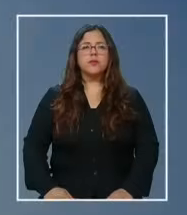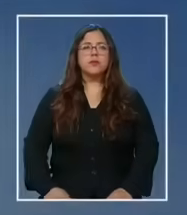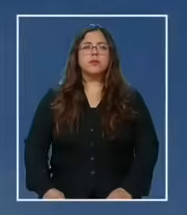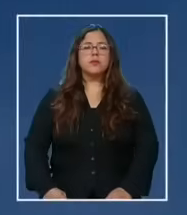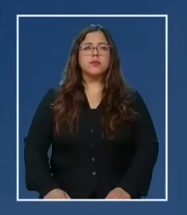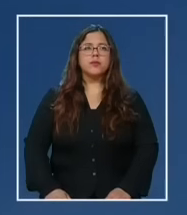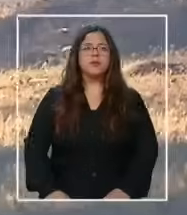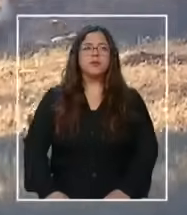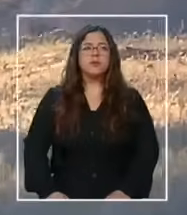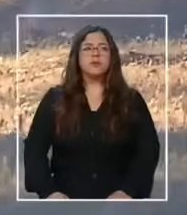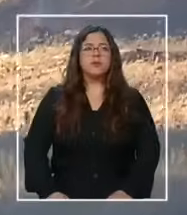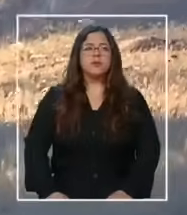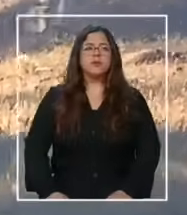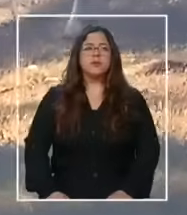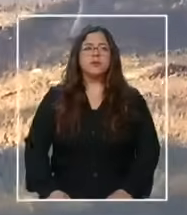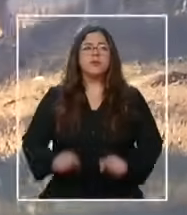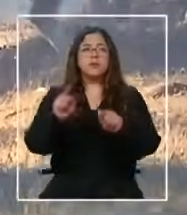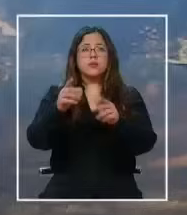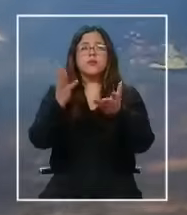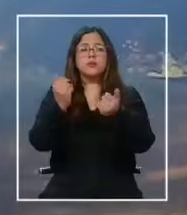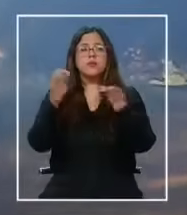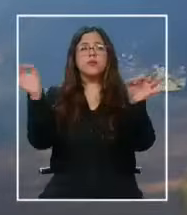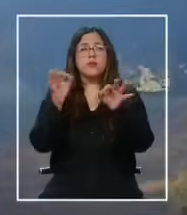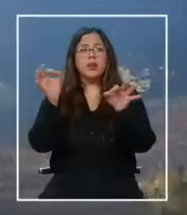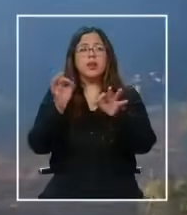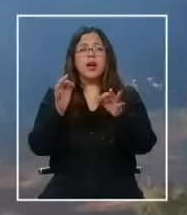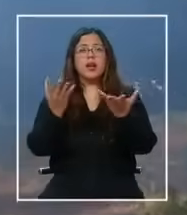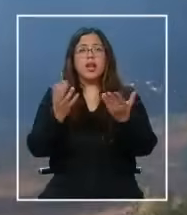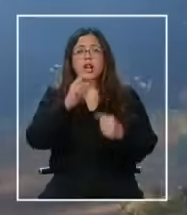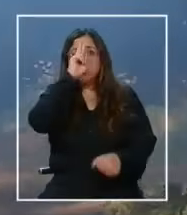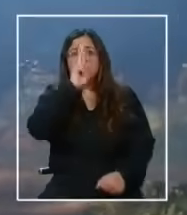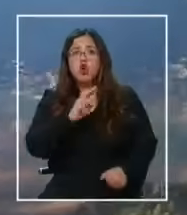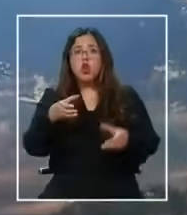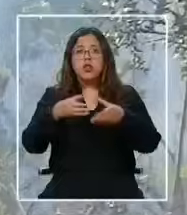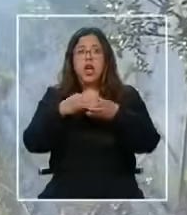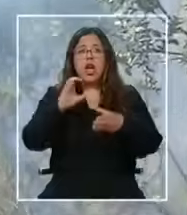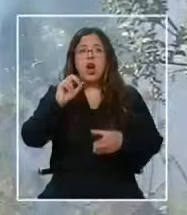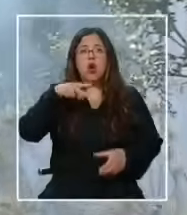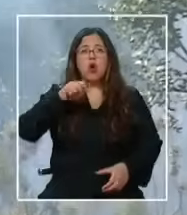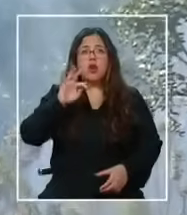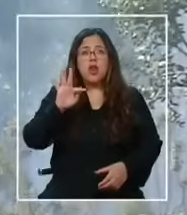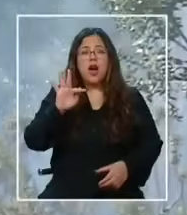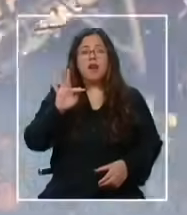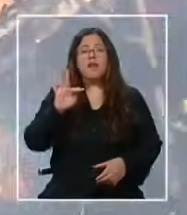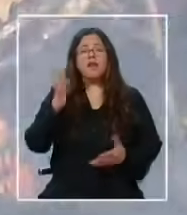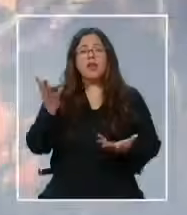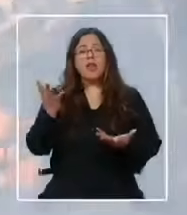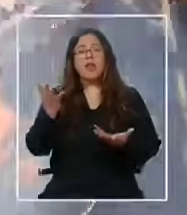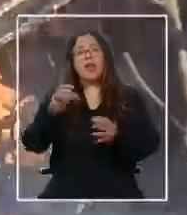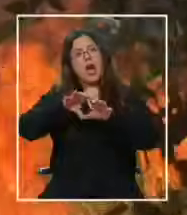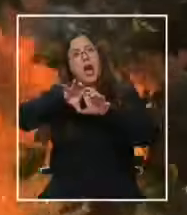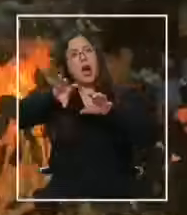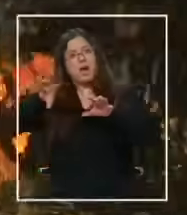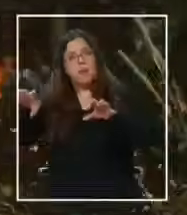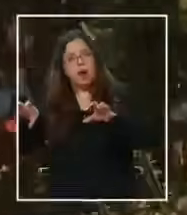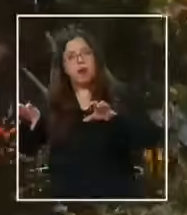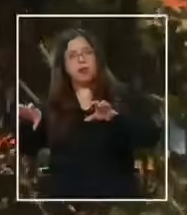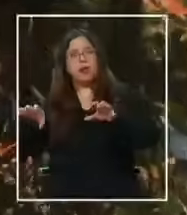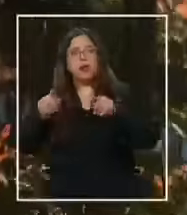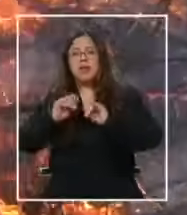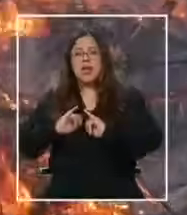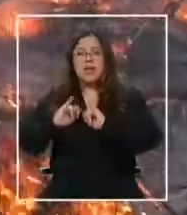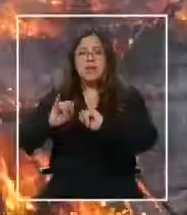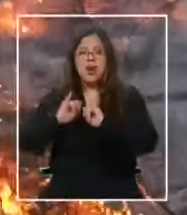humanos por supuesto es necesario señalar que las funciones de conaf escapan de cualquier labor común en forma y extensión la propia